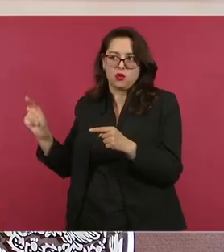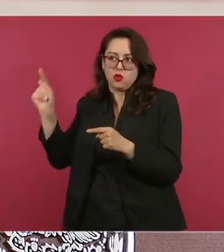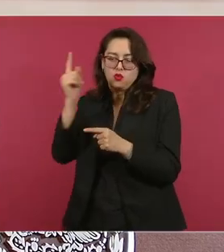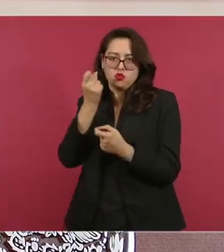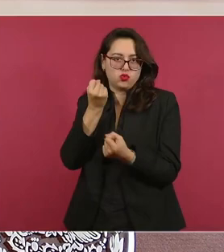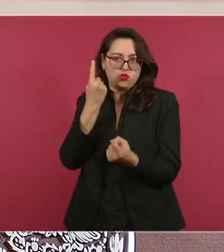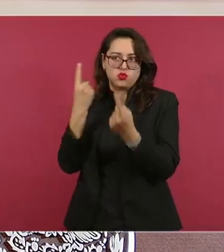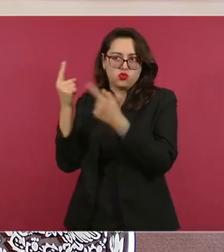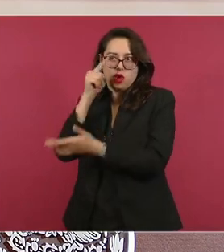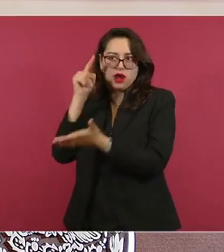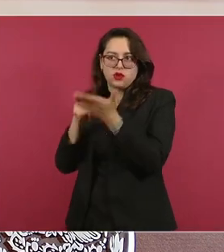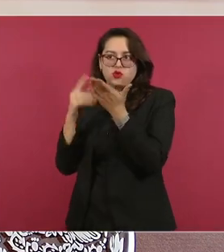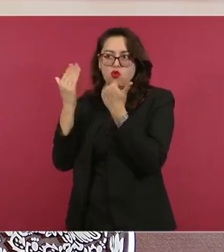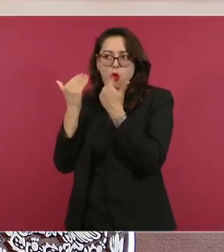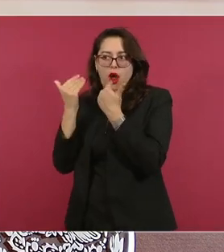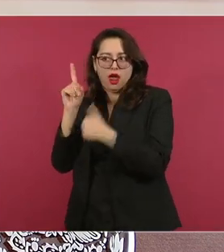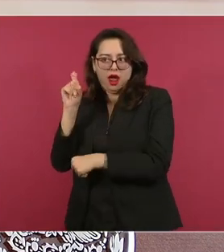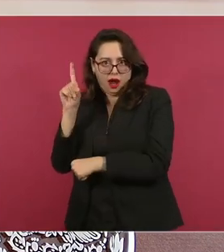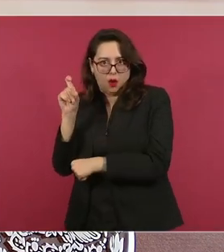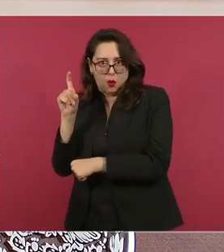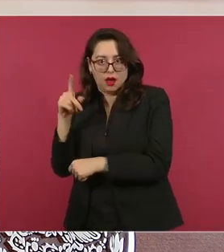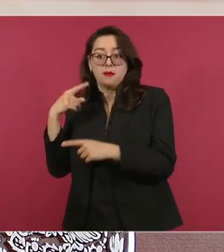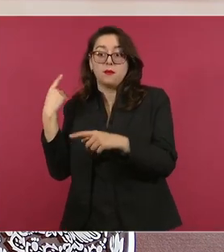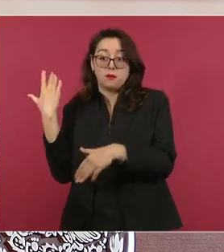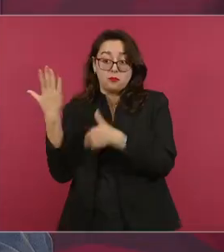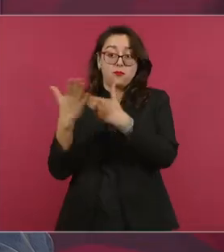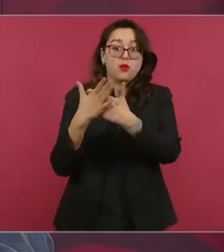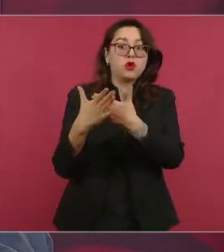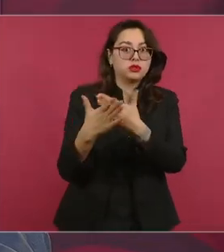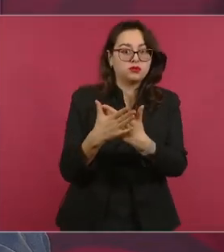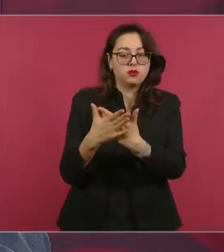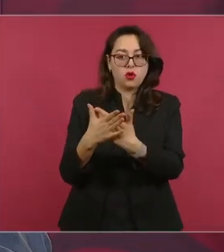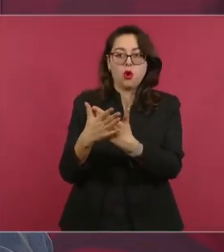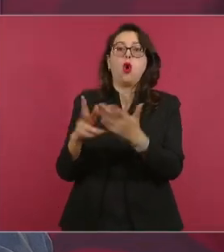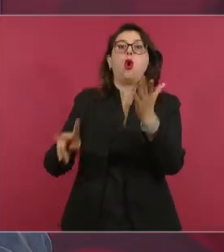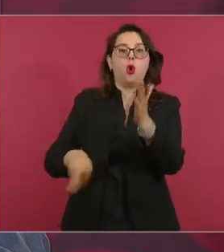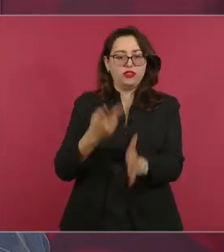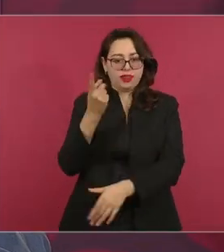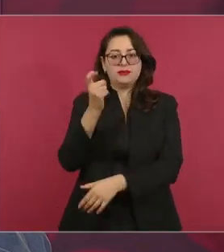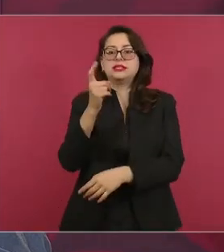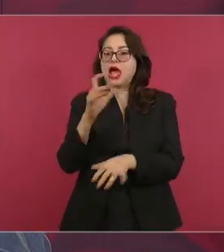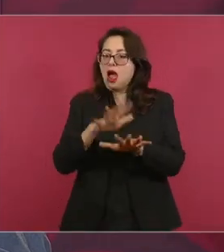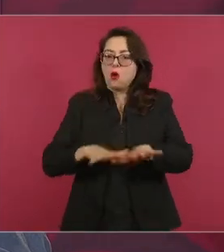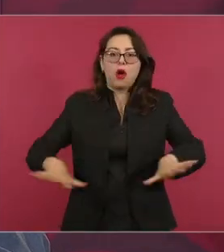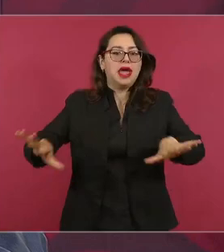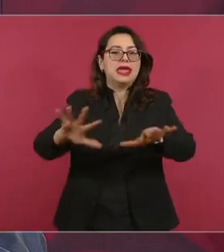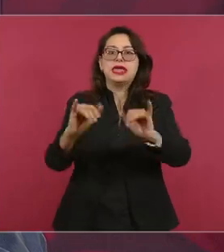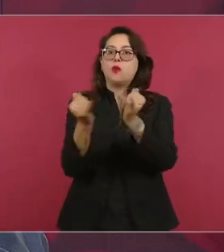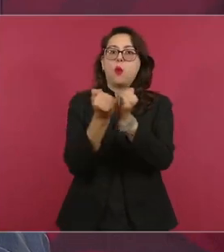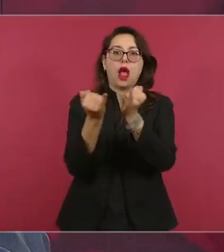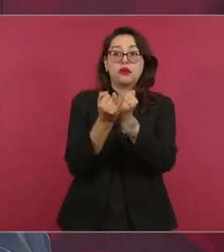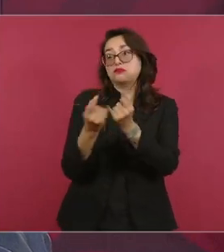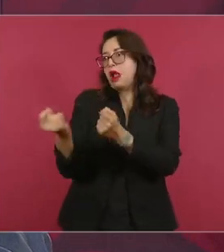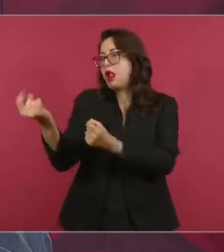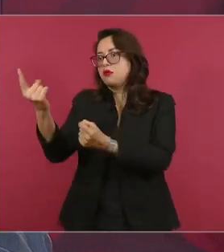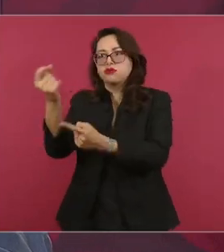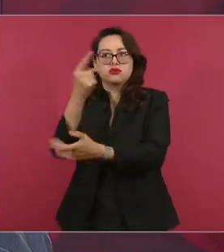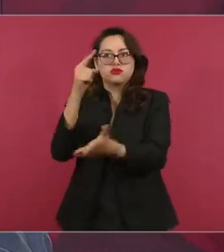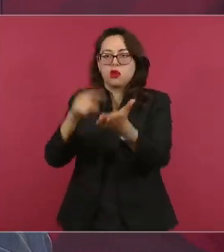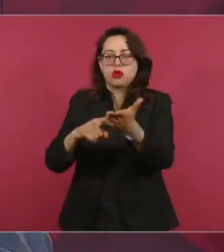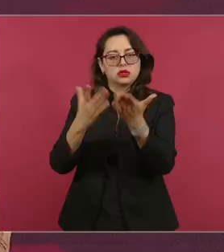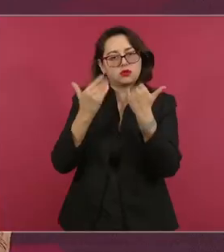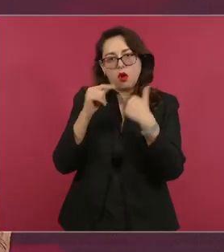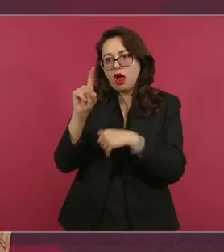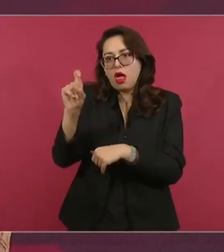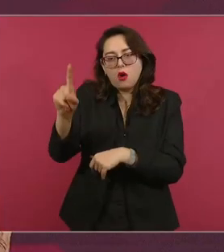ayer, 65% ya de agua en la red, de lo que se tenía